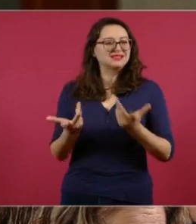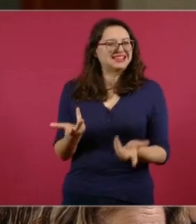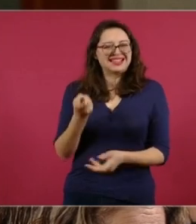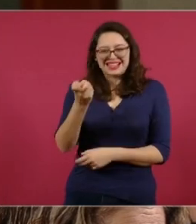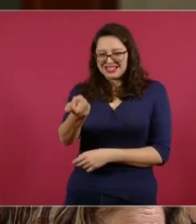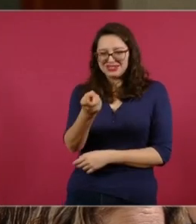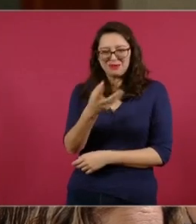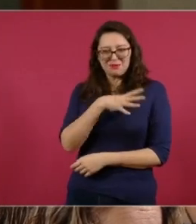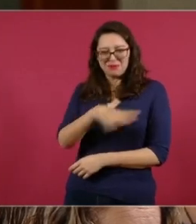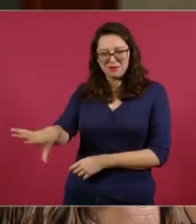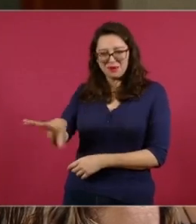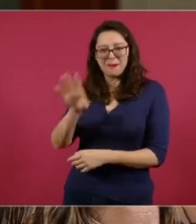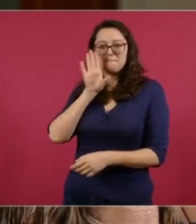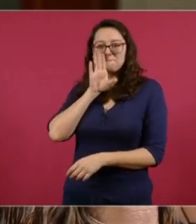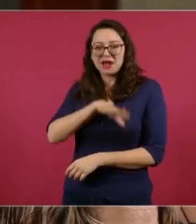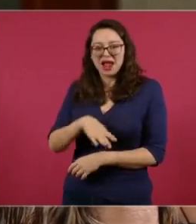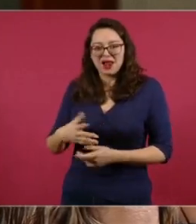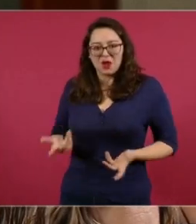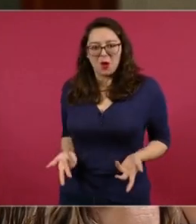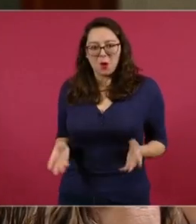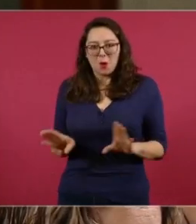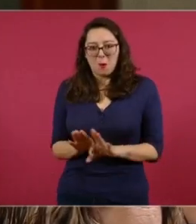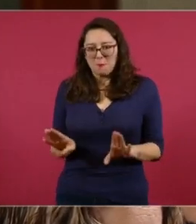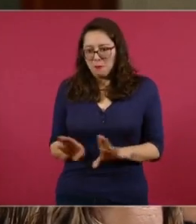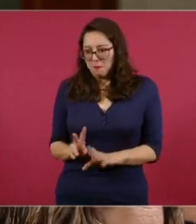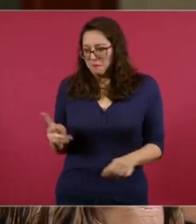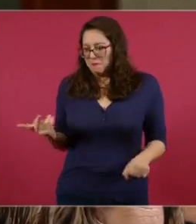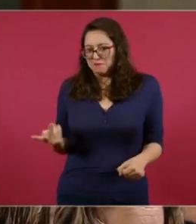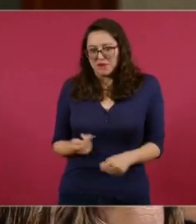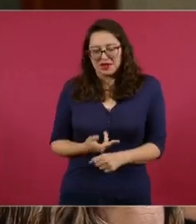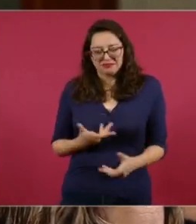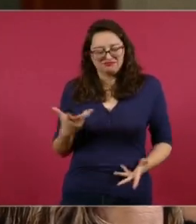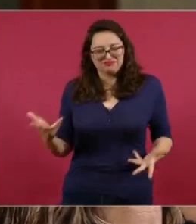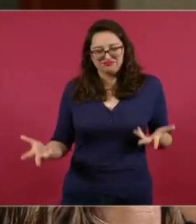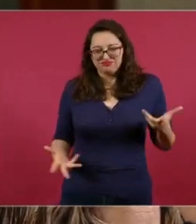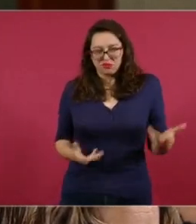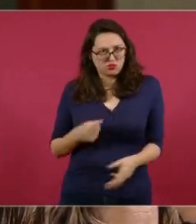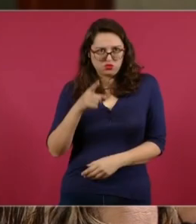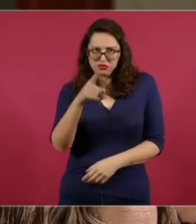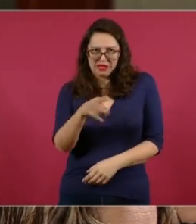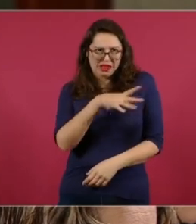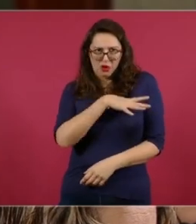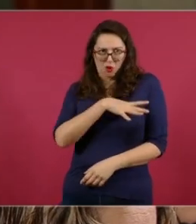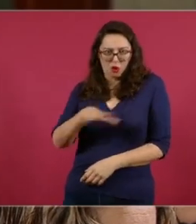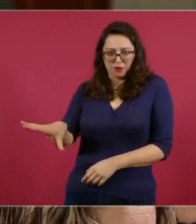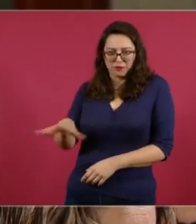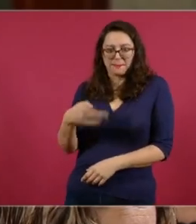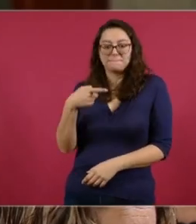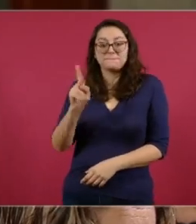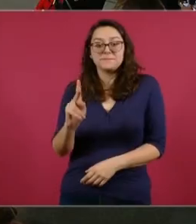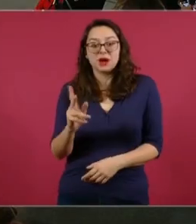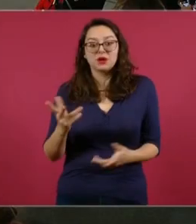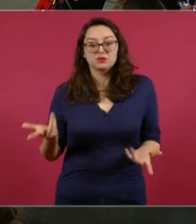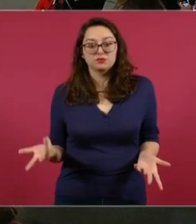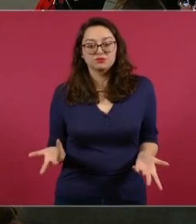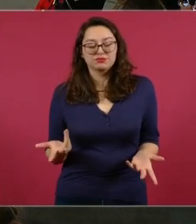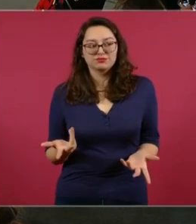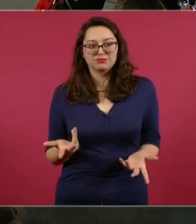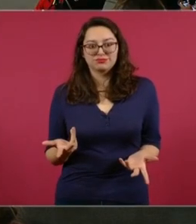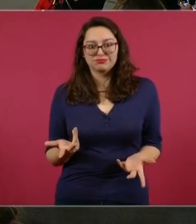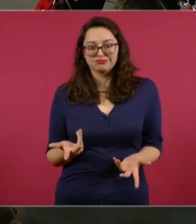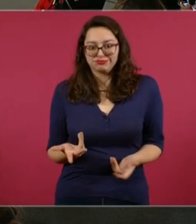por privilegiar unas familias, pues se deja a otras que pues son también de renombre y pueden aportar